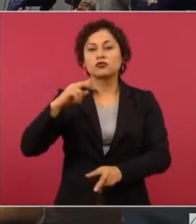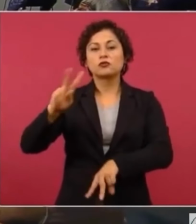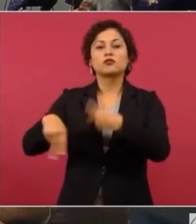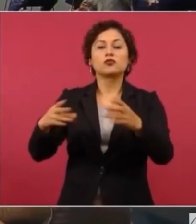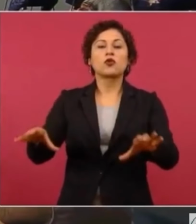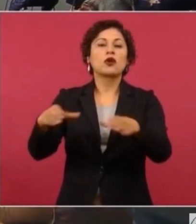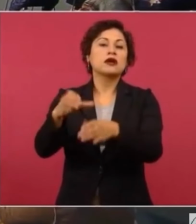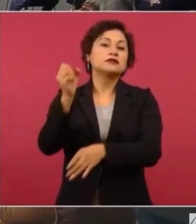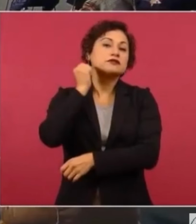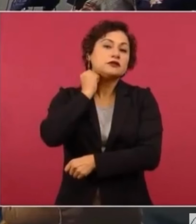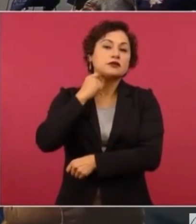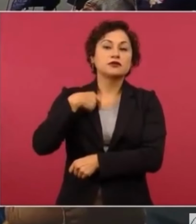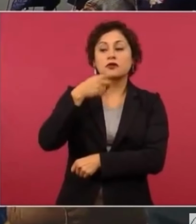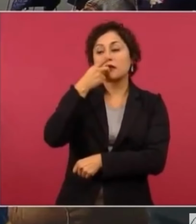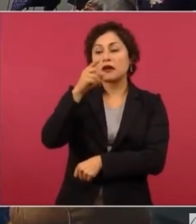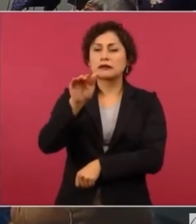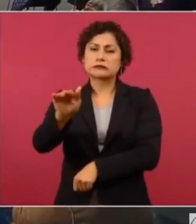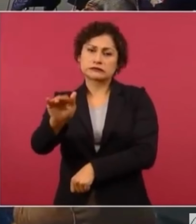ayuden.